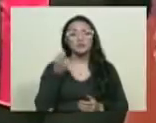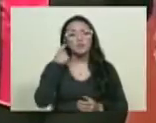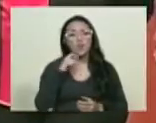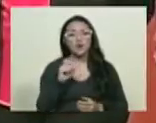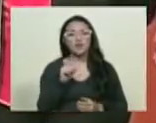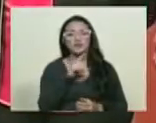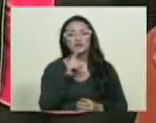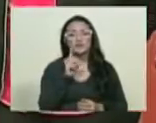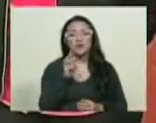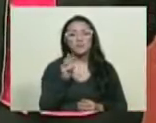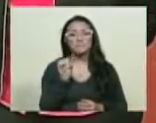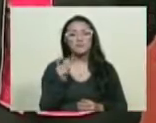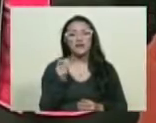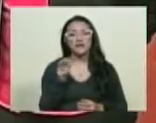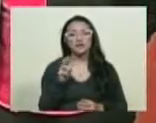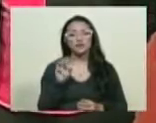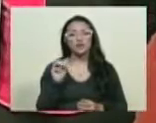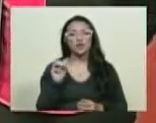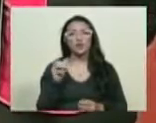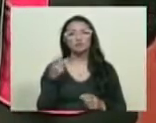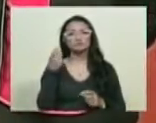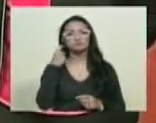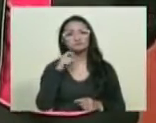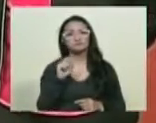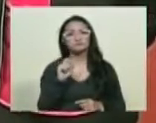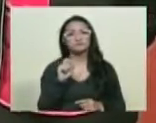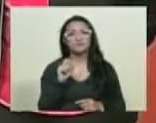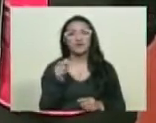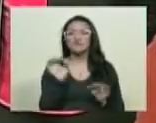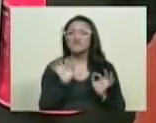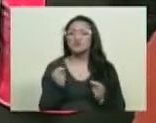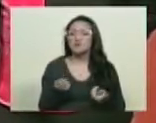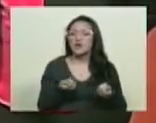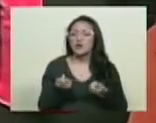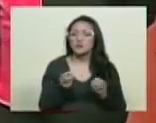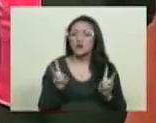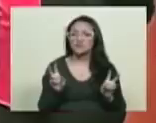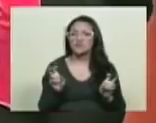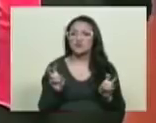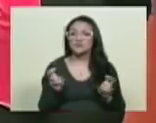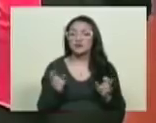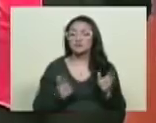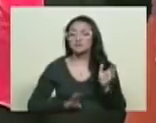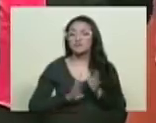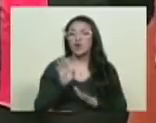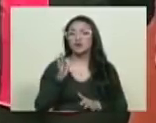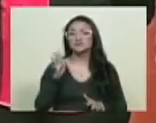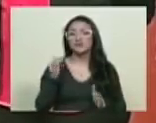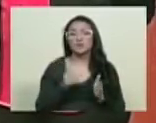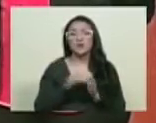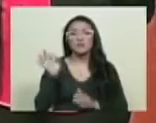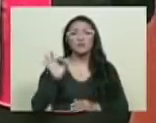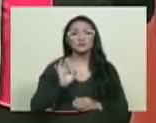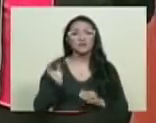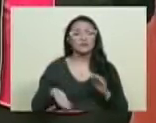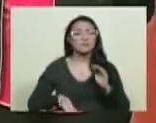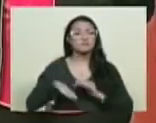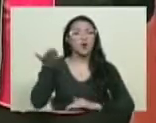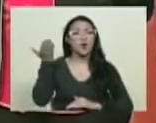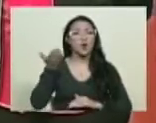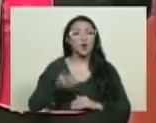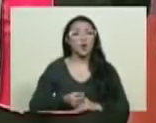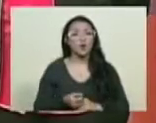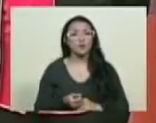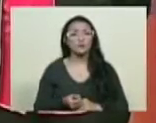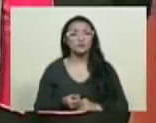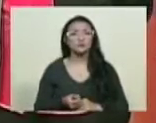del petró una cripto moneda de las que hay tantos en el mundo y se disparó más de cinco mil por ciento para arriba verdaderamente este